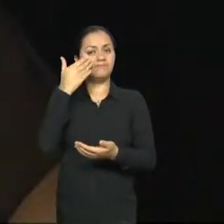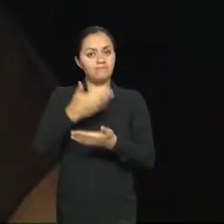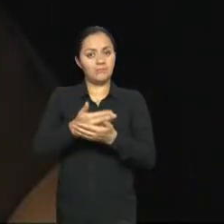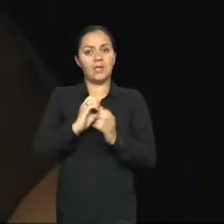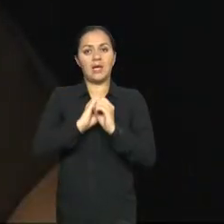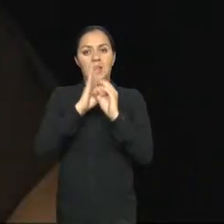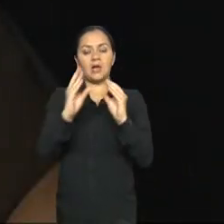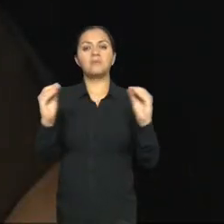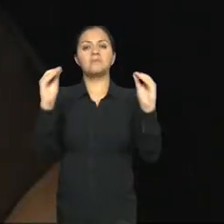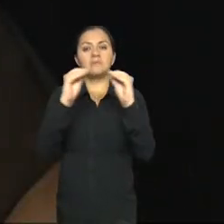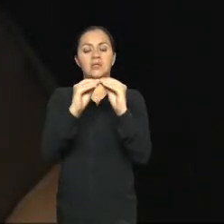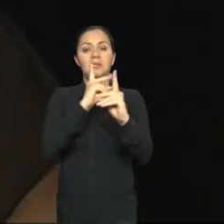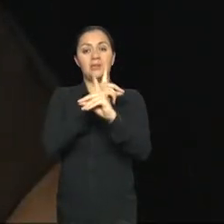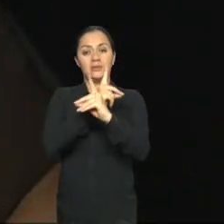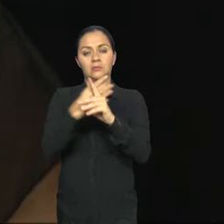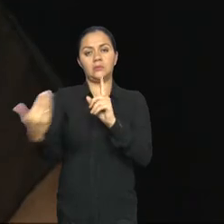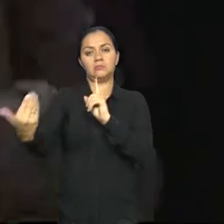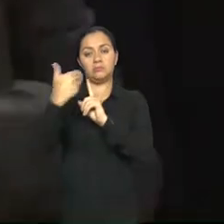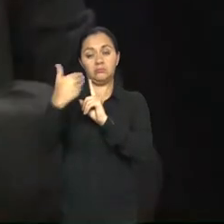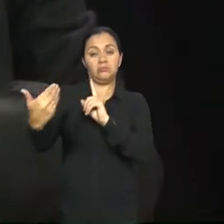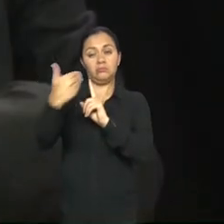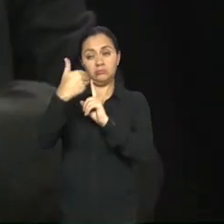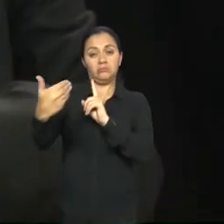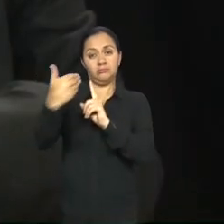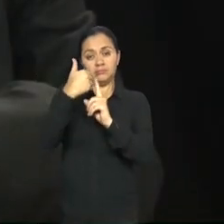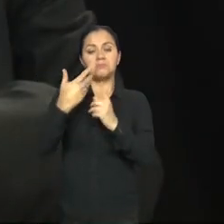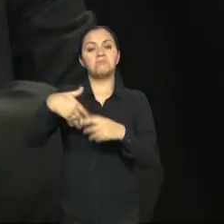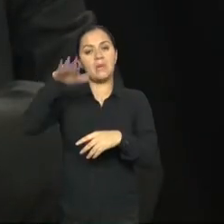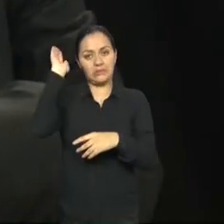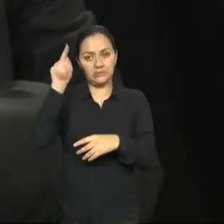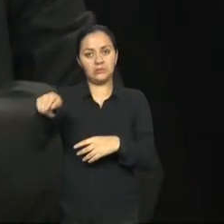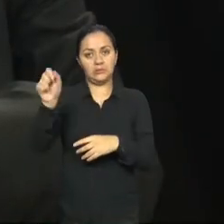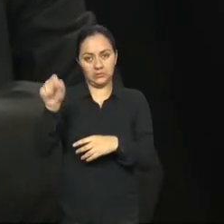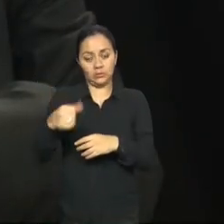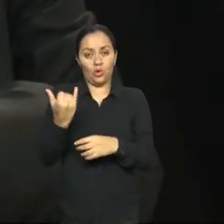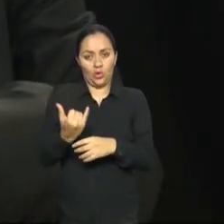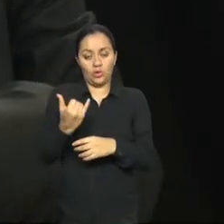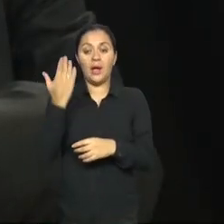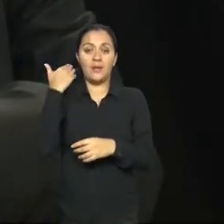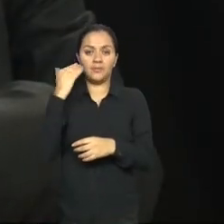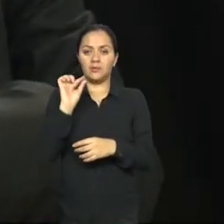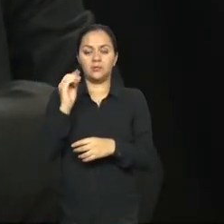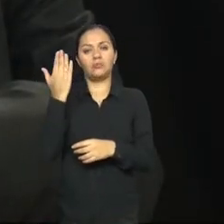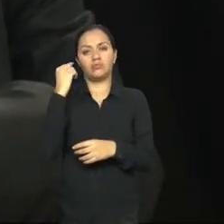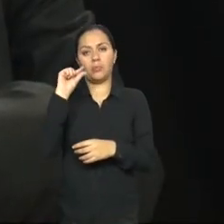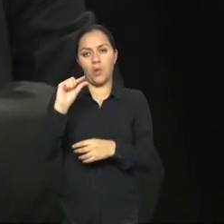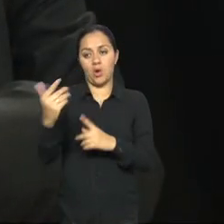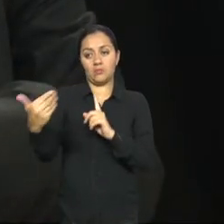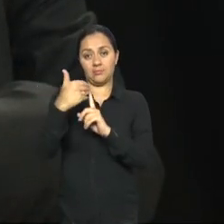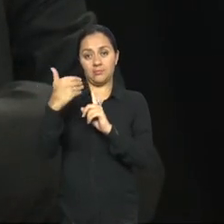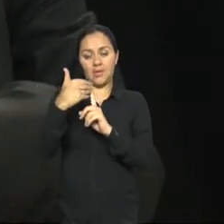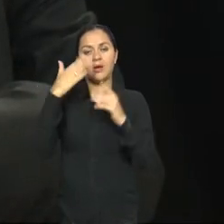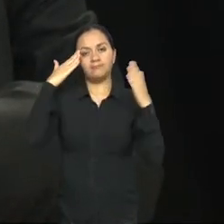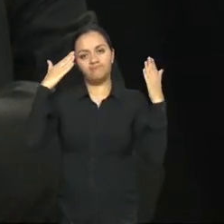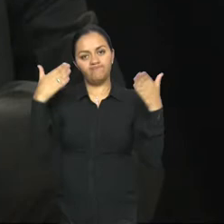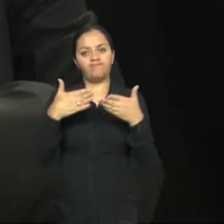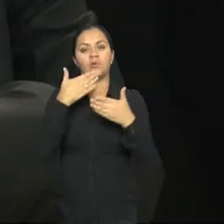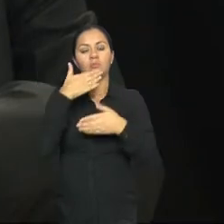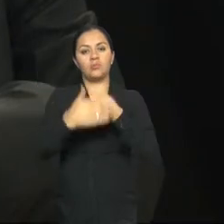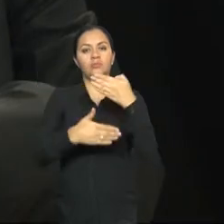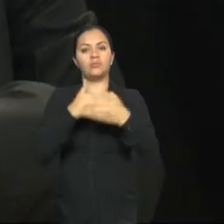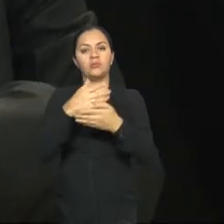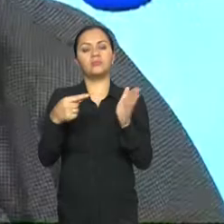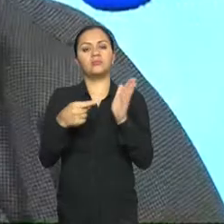tenemos visitas de las personas con discapacidad y obviamente nosotros estamos siempre prestos a ayudarlos. Es importante enfocarnos también en